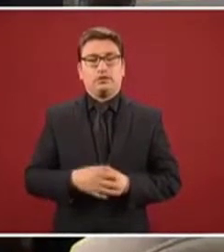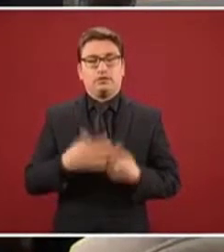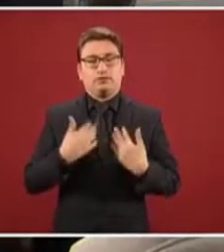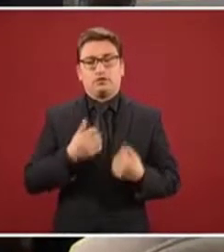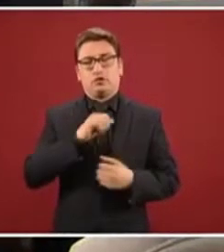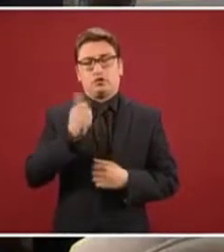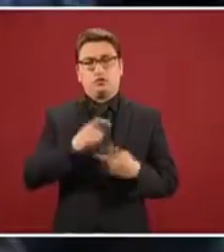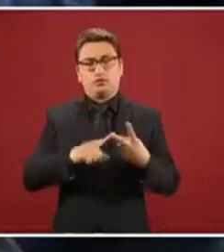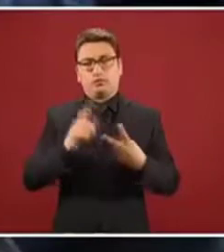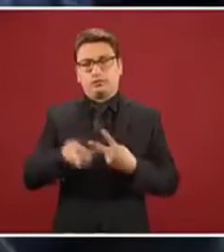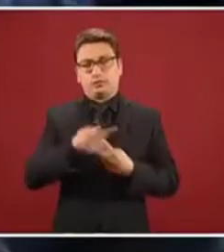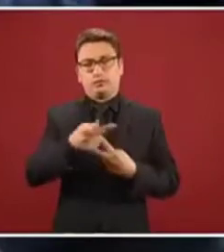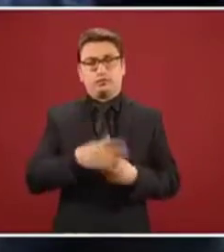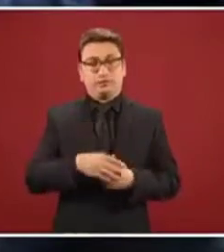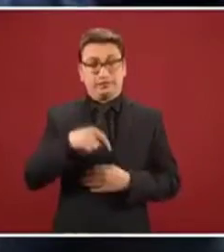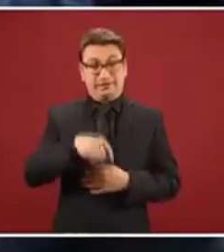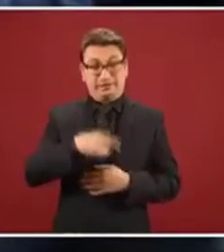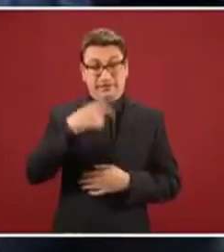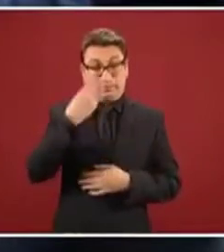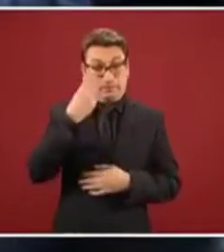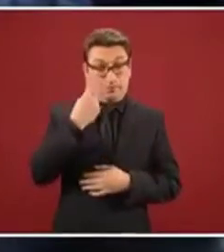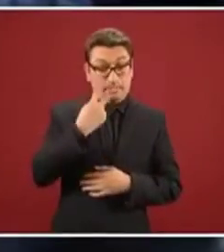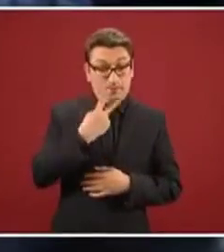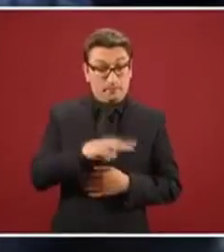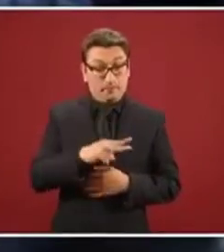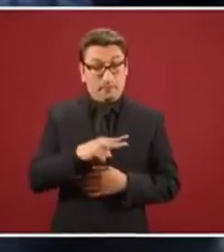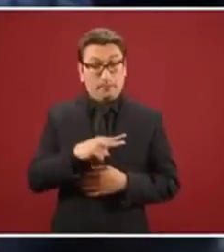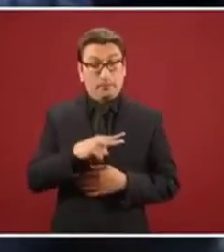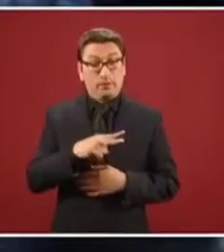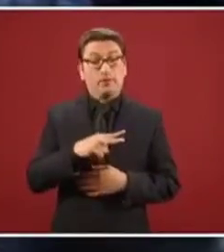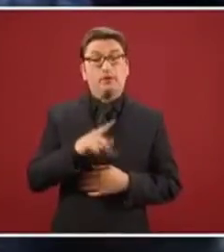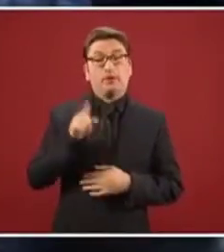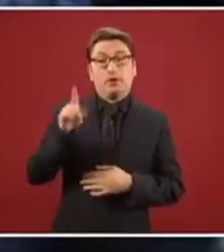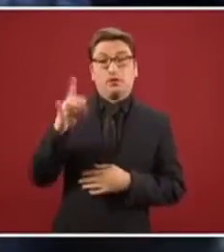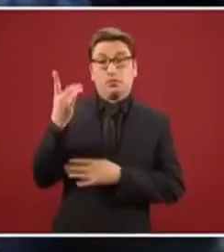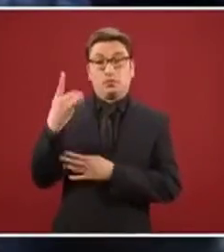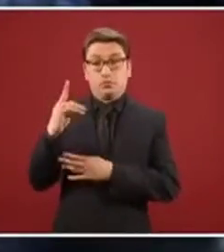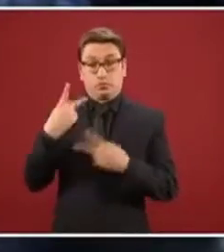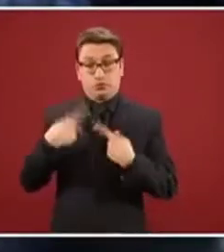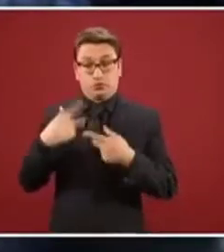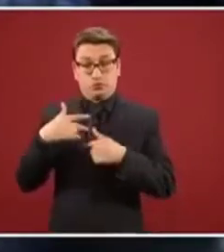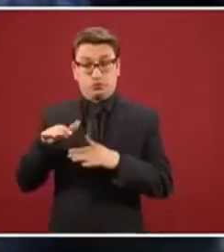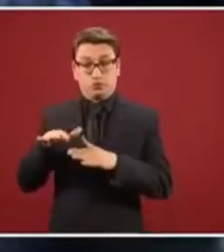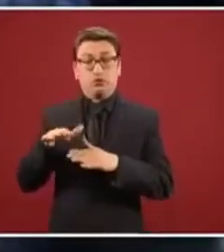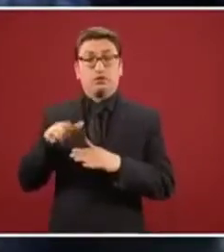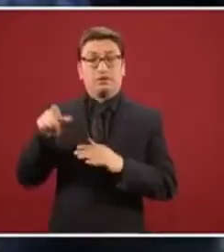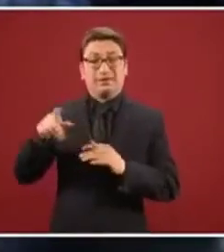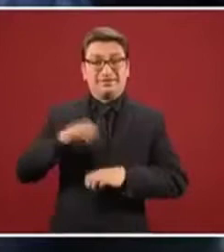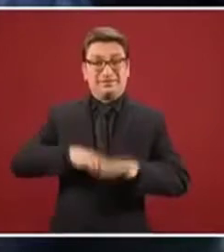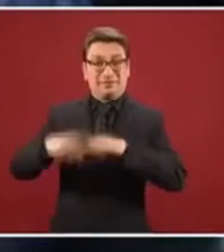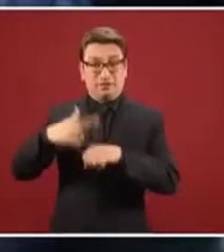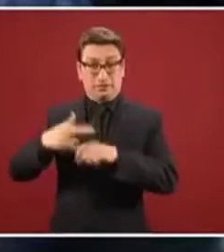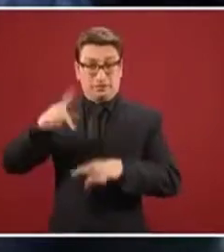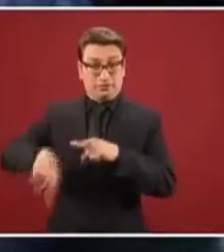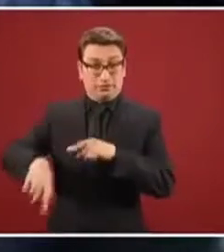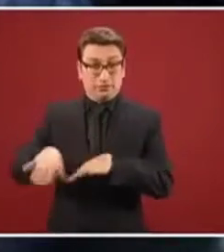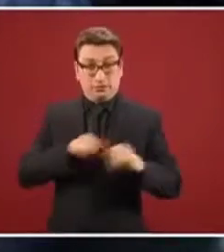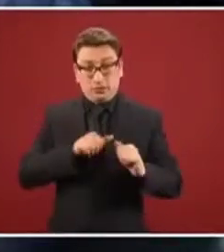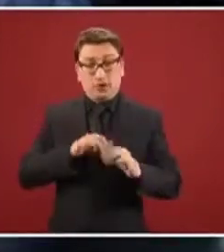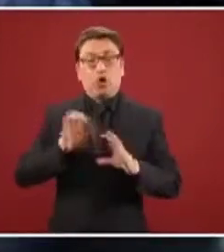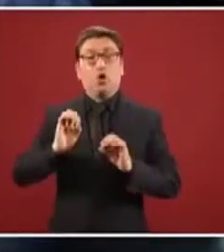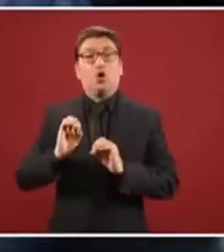pregunta. México no piensa retirar a su personal diplomático de Bolivia, pero sí está pensando como una medida de presión